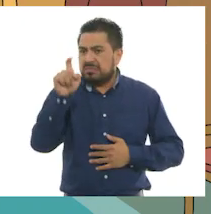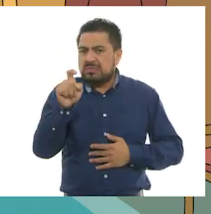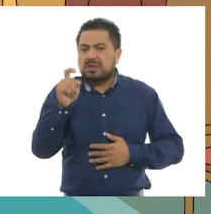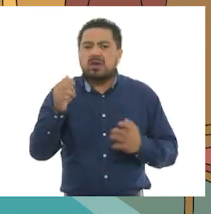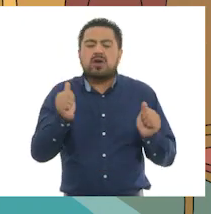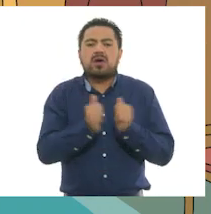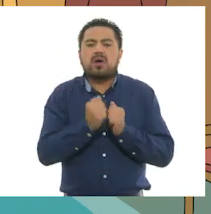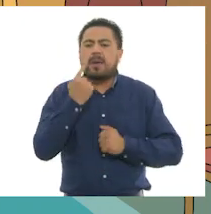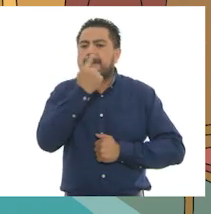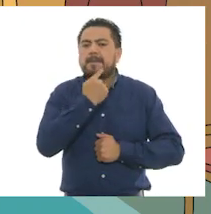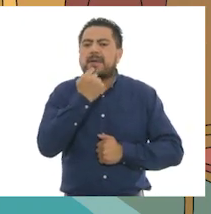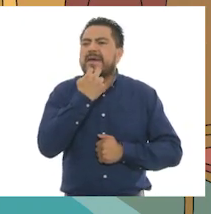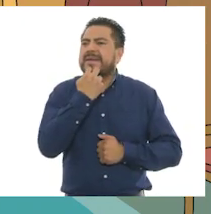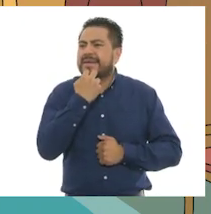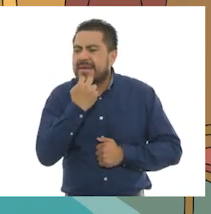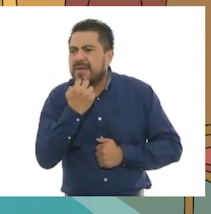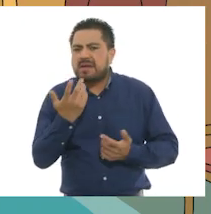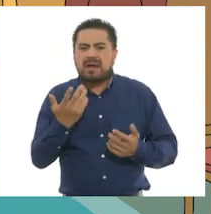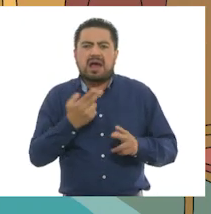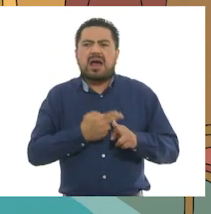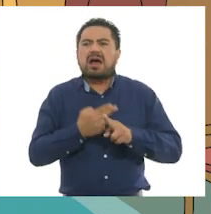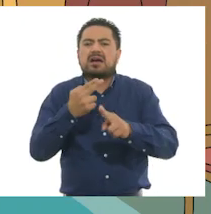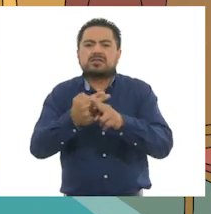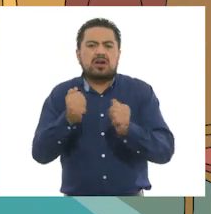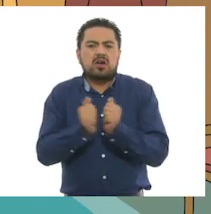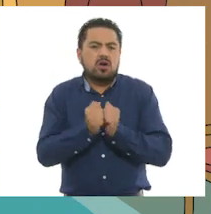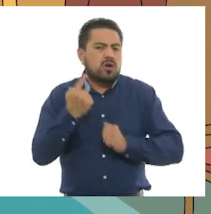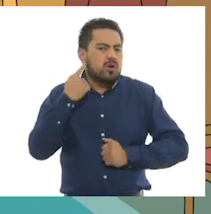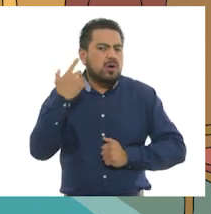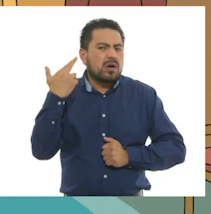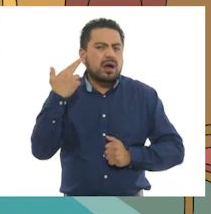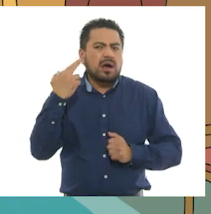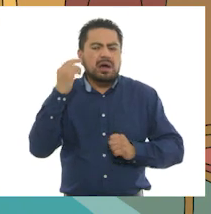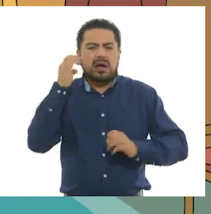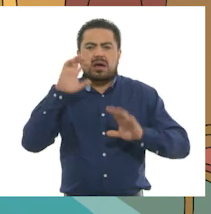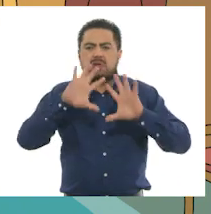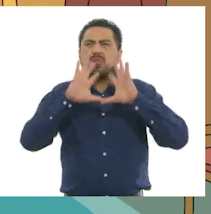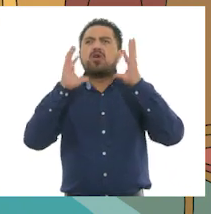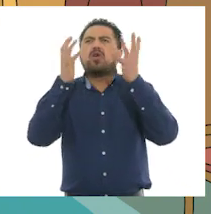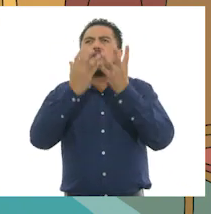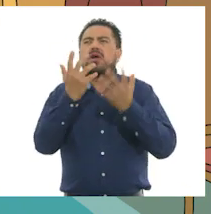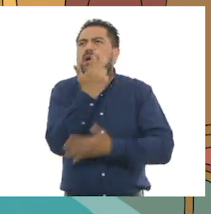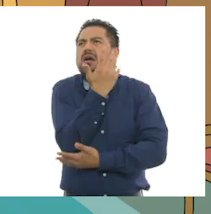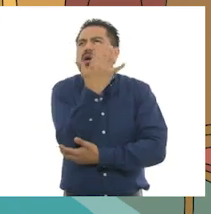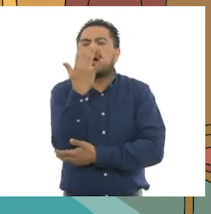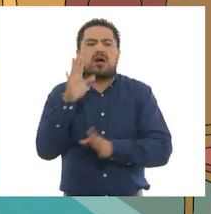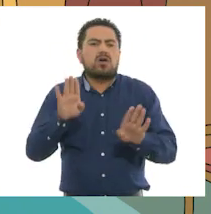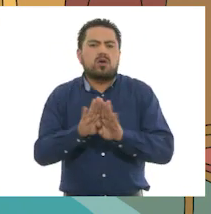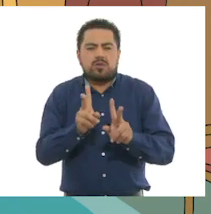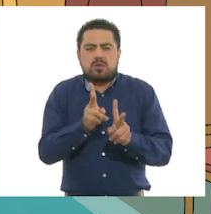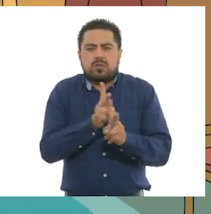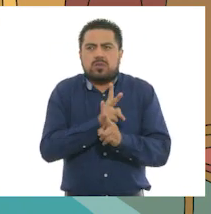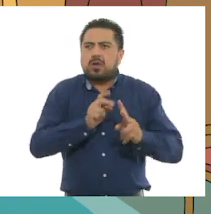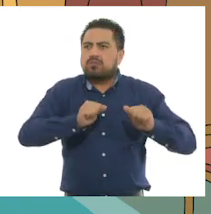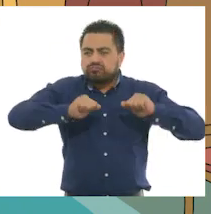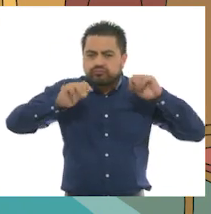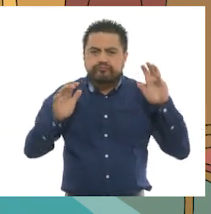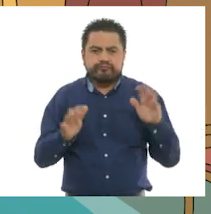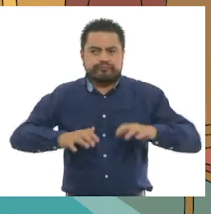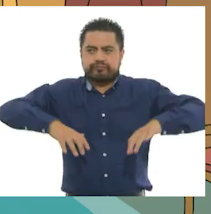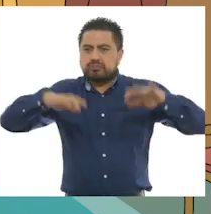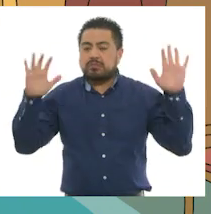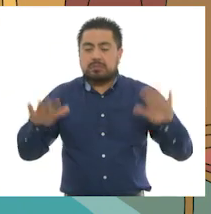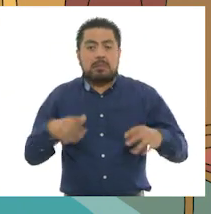la boca, chiflando. Es más, hasta con los sonidos de la naturaleza se puede hacer música, como el viento, la lluvia.